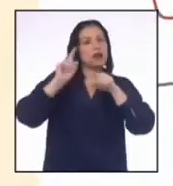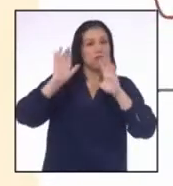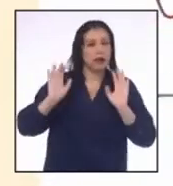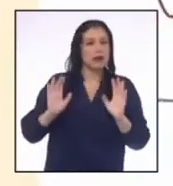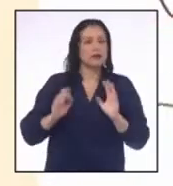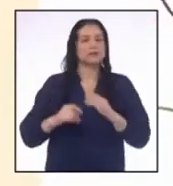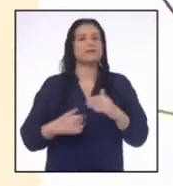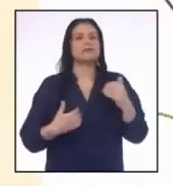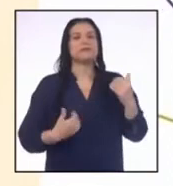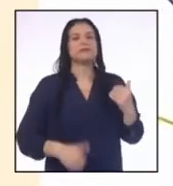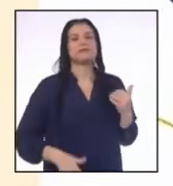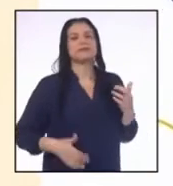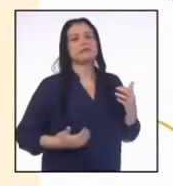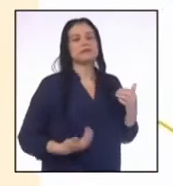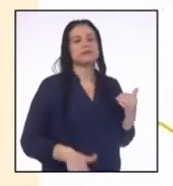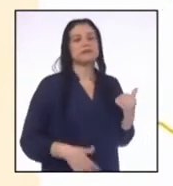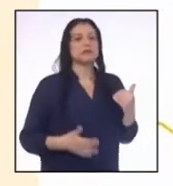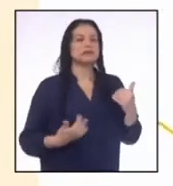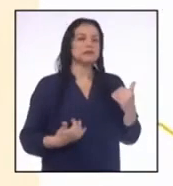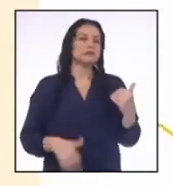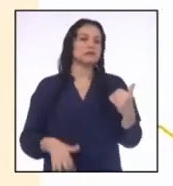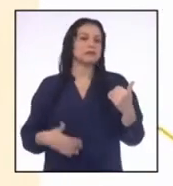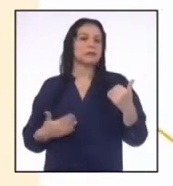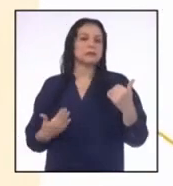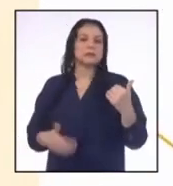confundidos.